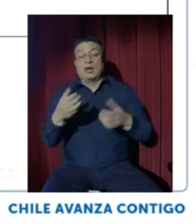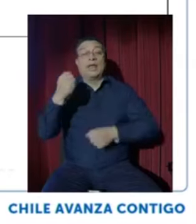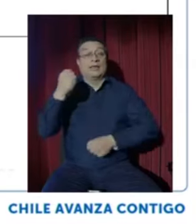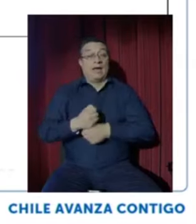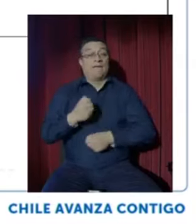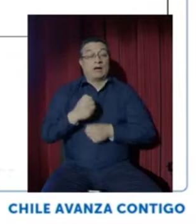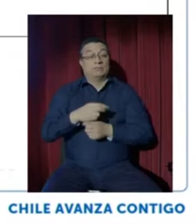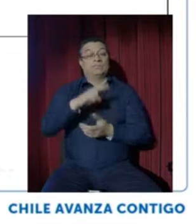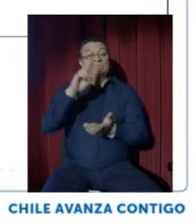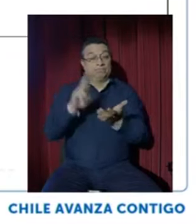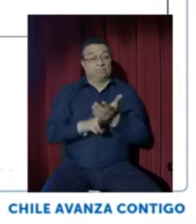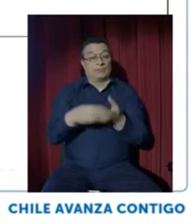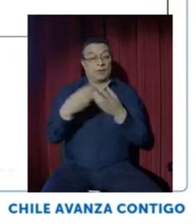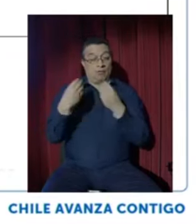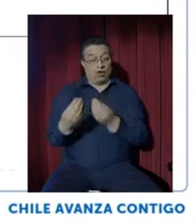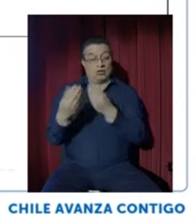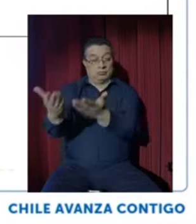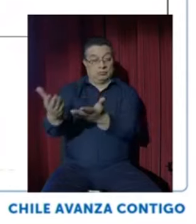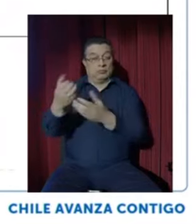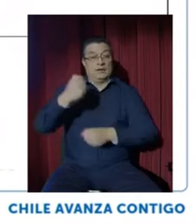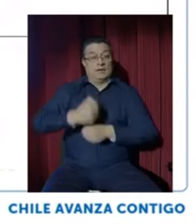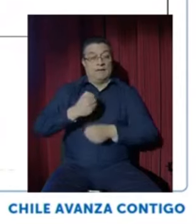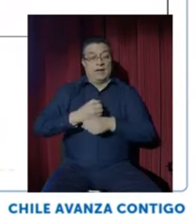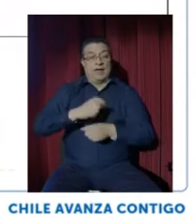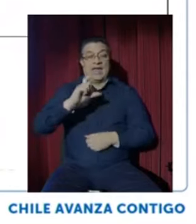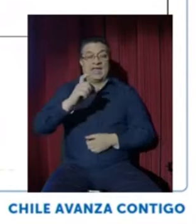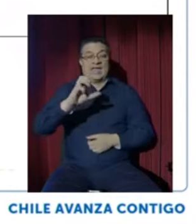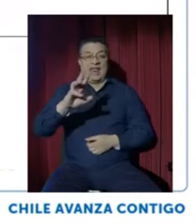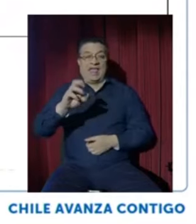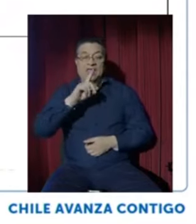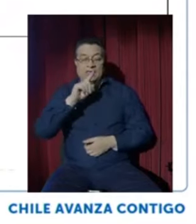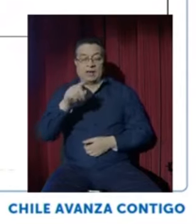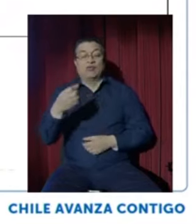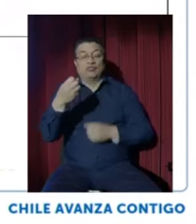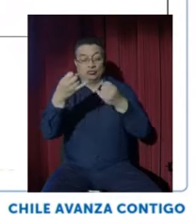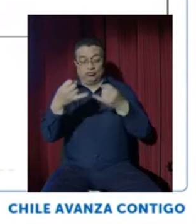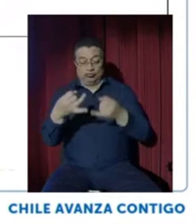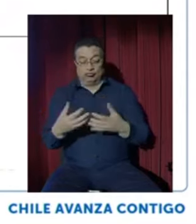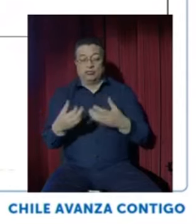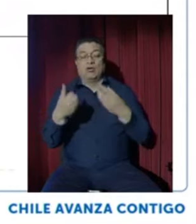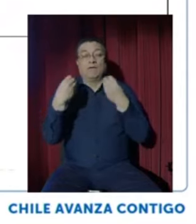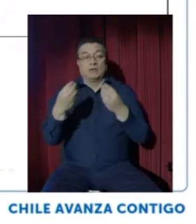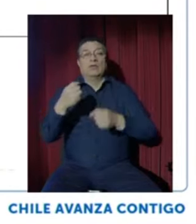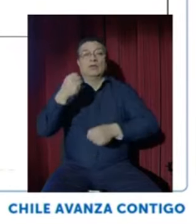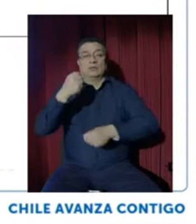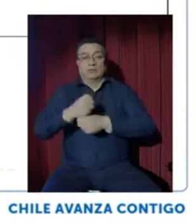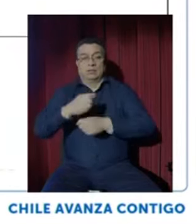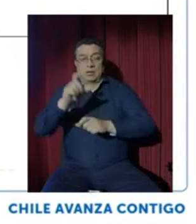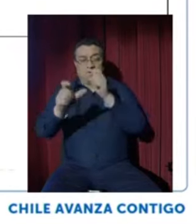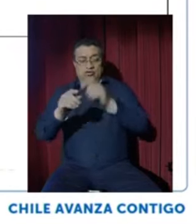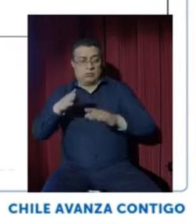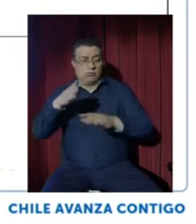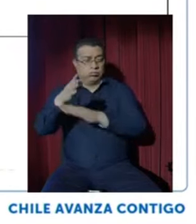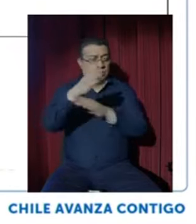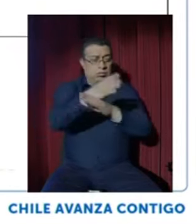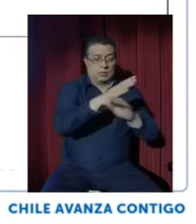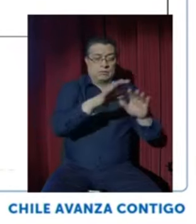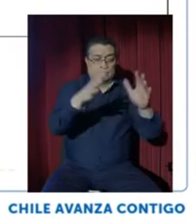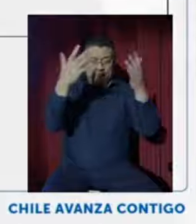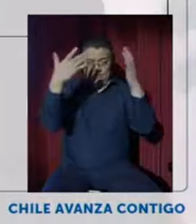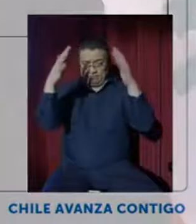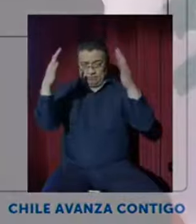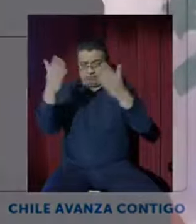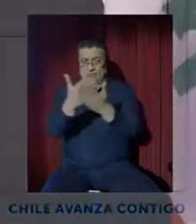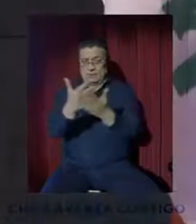labor efectiva de esta gerencia eh se avalan por los números con un despliegue territorial de los brigadistas un aplauso para ustedes también